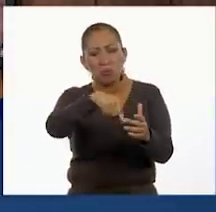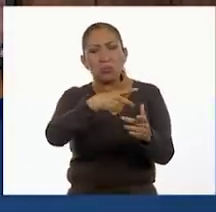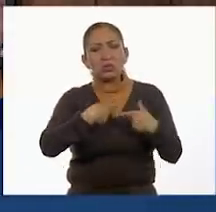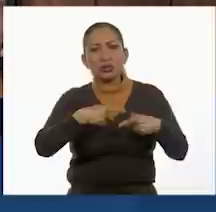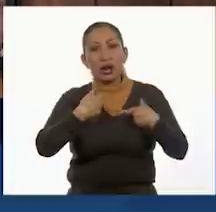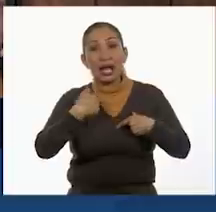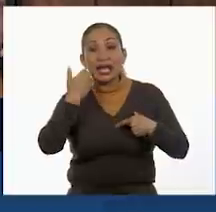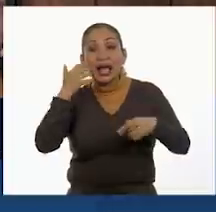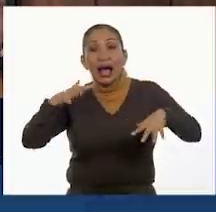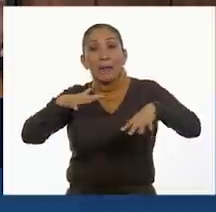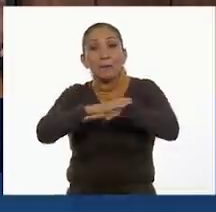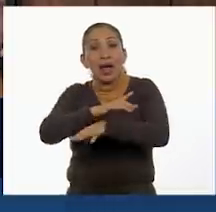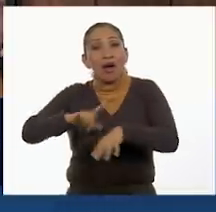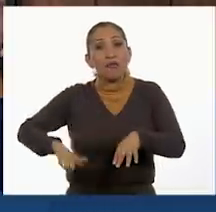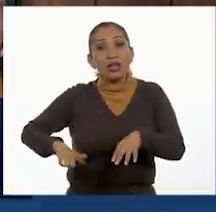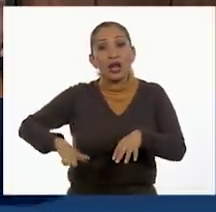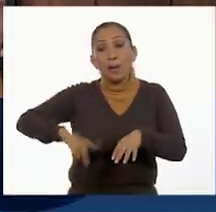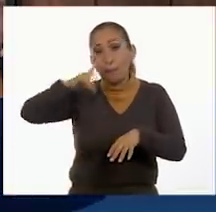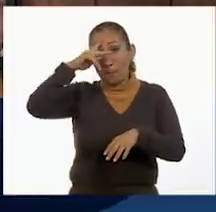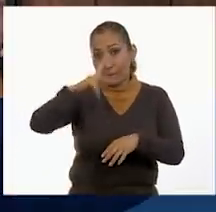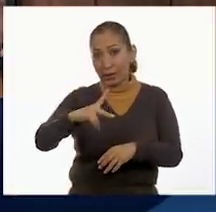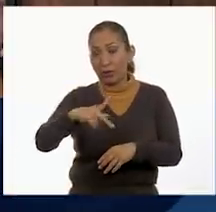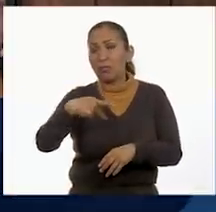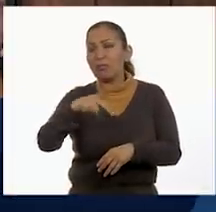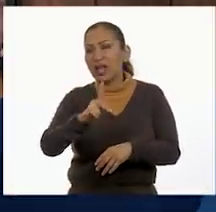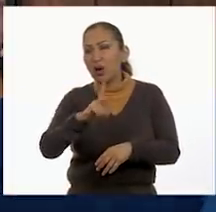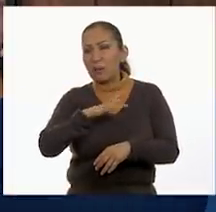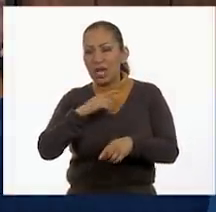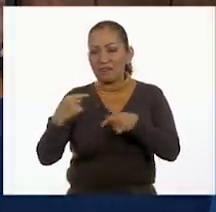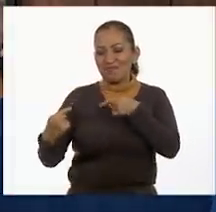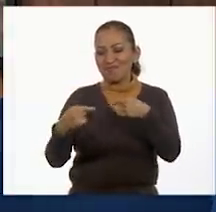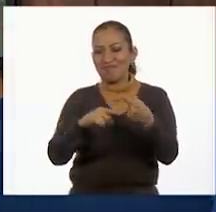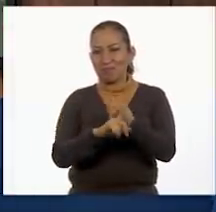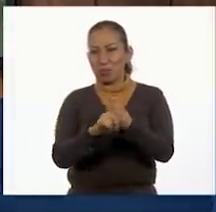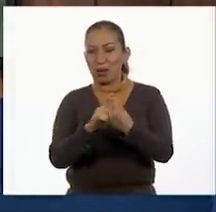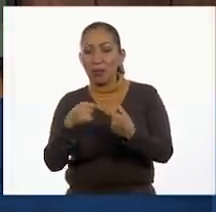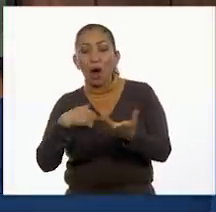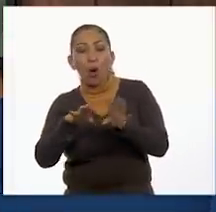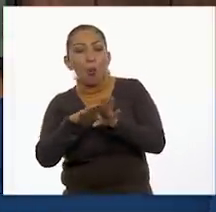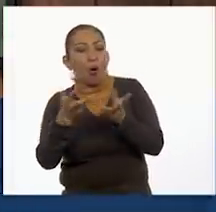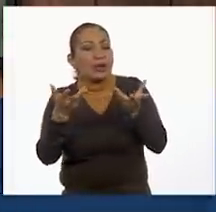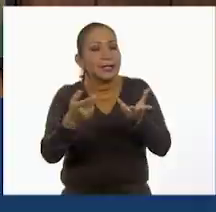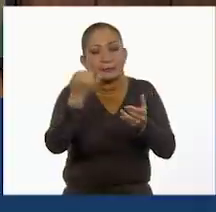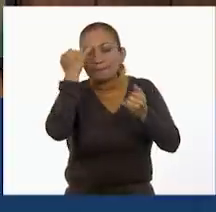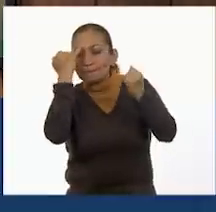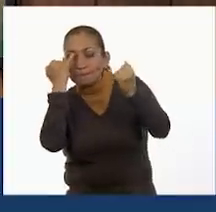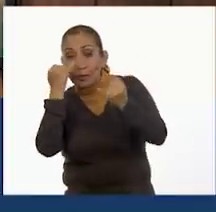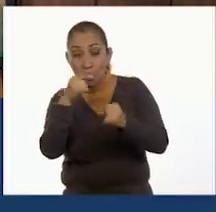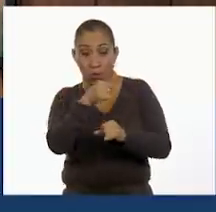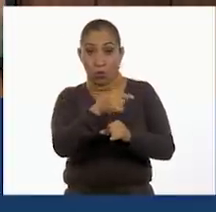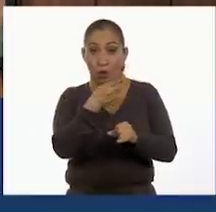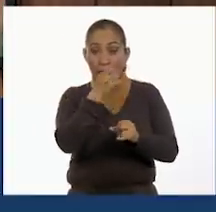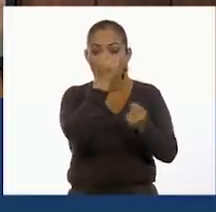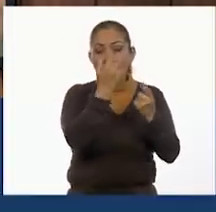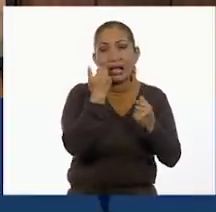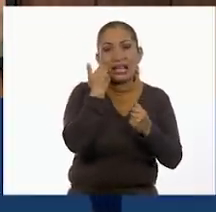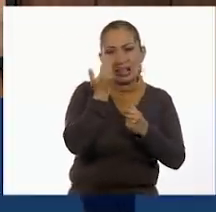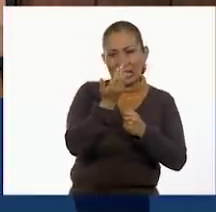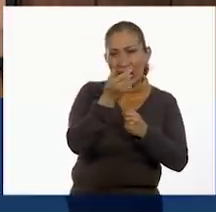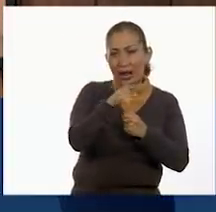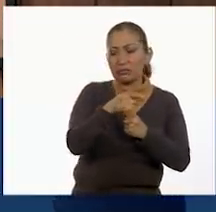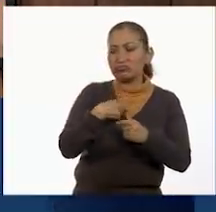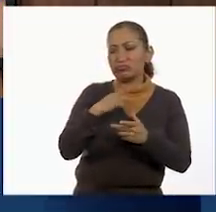era cambiar la forma de gobernar el país, pero tenían diferencias acerca de cómo hacerlo. Por un lado, algunos